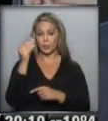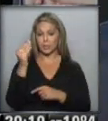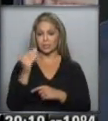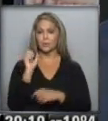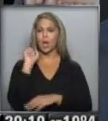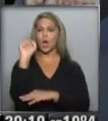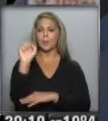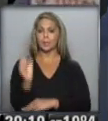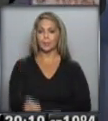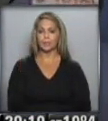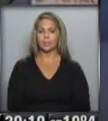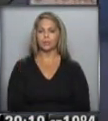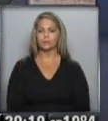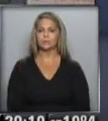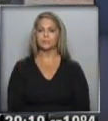Libertadores.